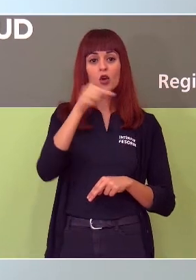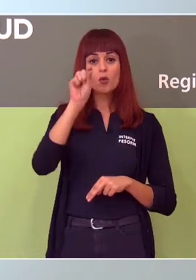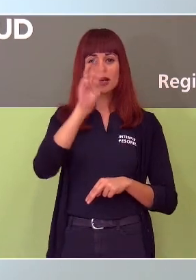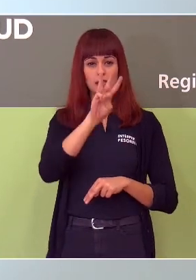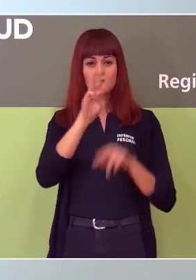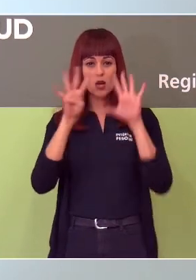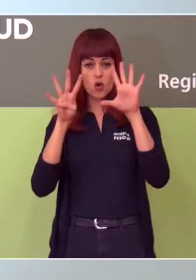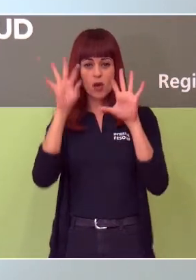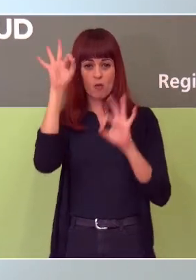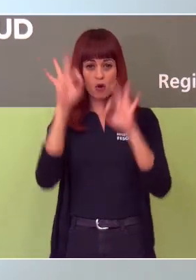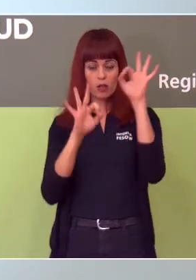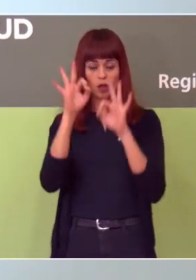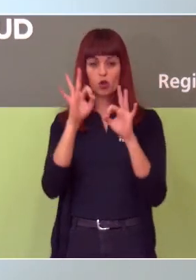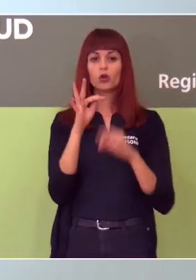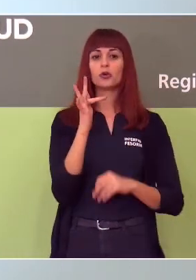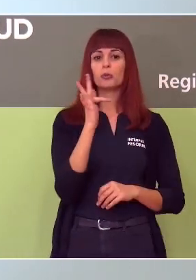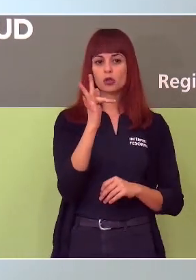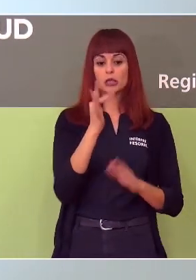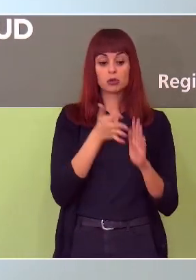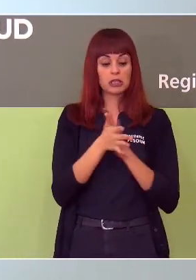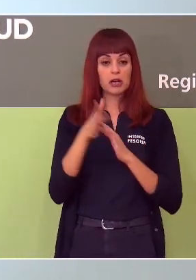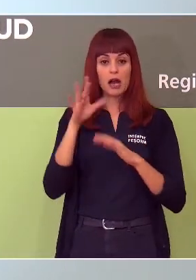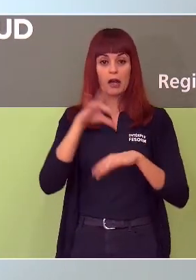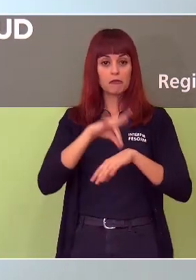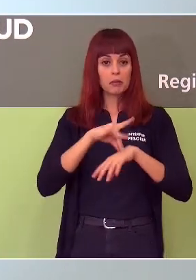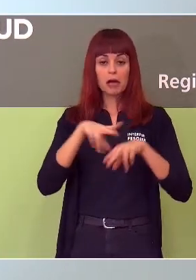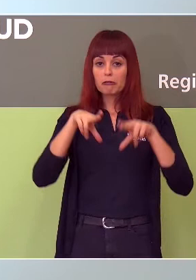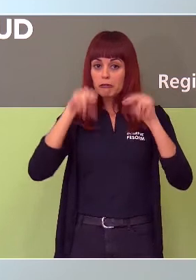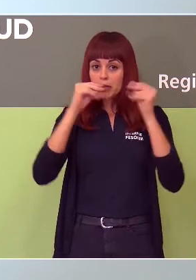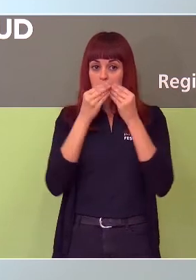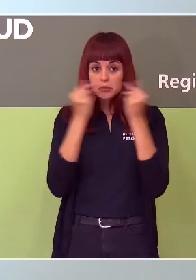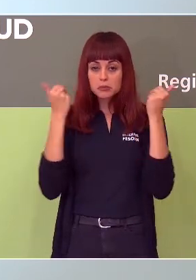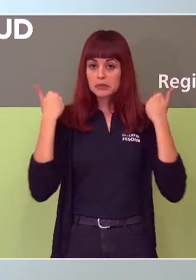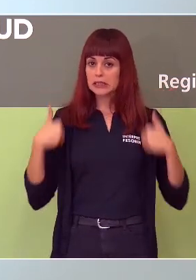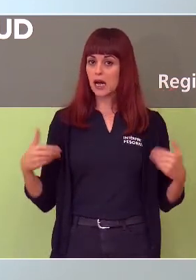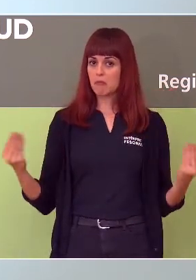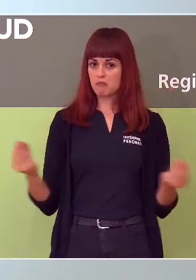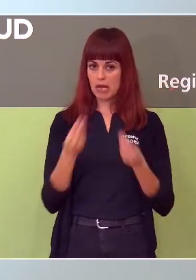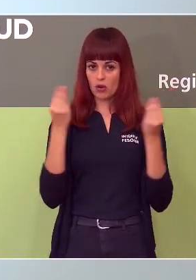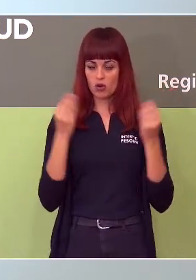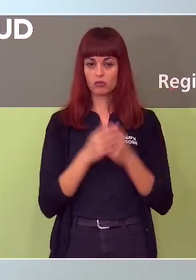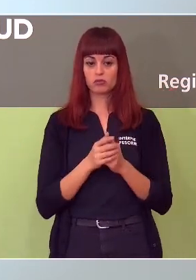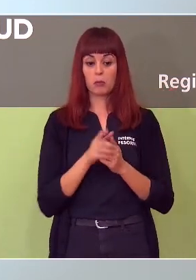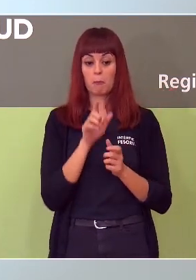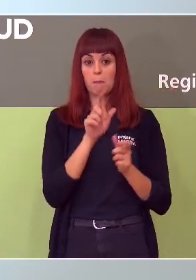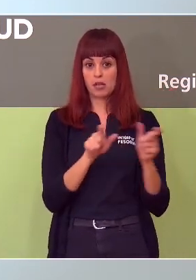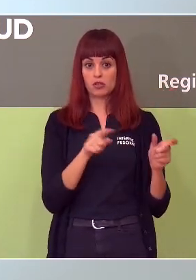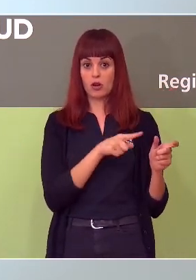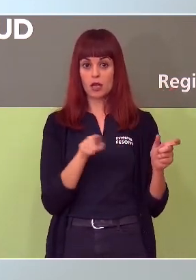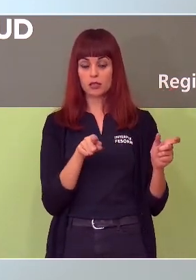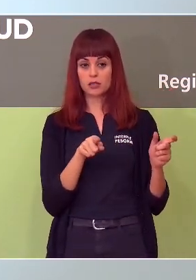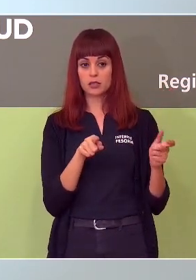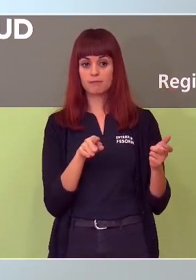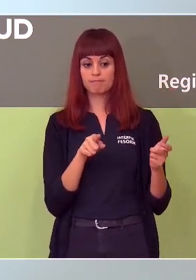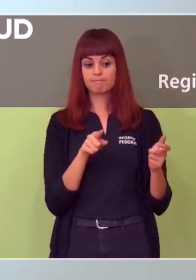13,39% son positivos, es decir, han pasado la enfermedad y ya están curados de esa enfermedad. Estoy hablando de personas que han tenido